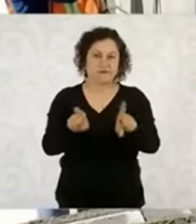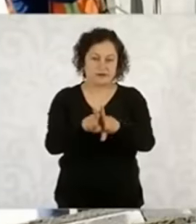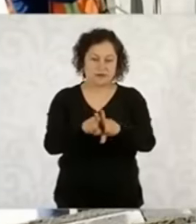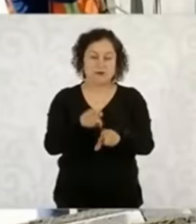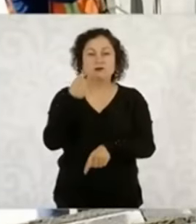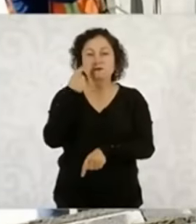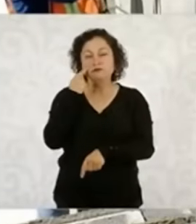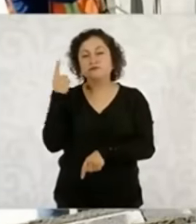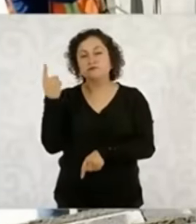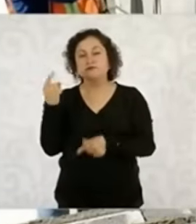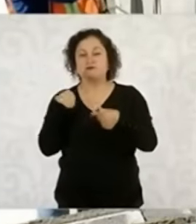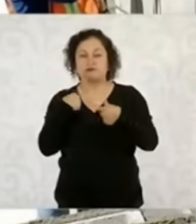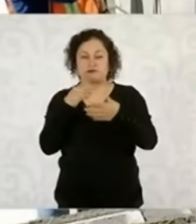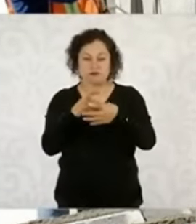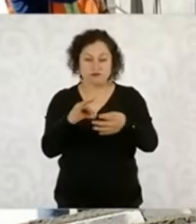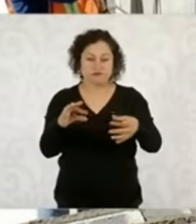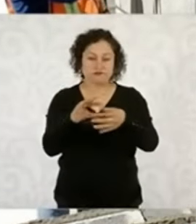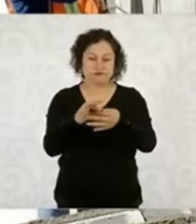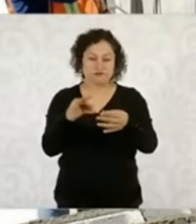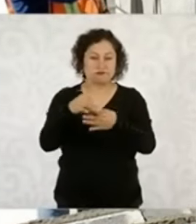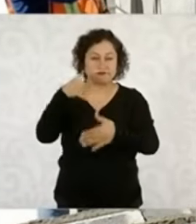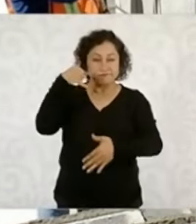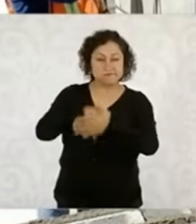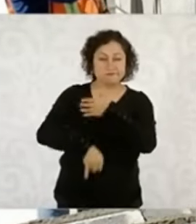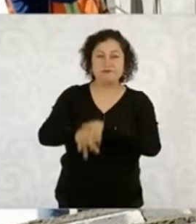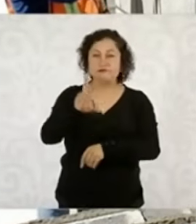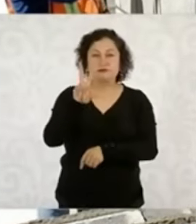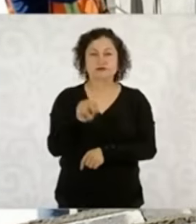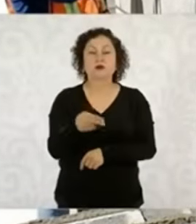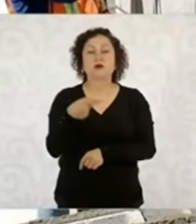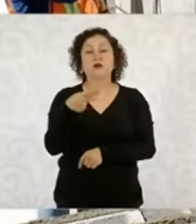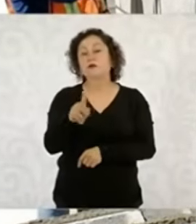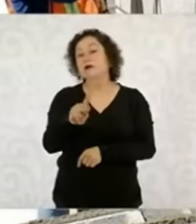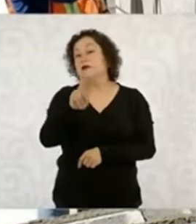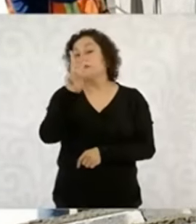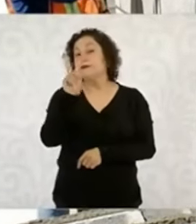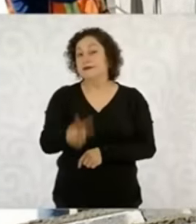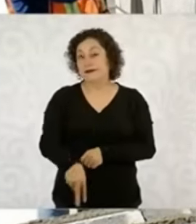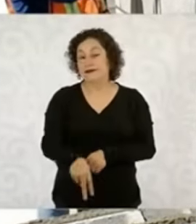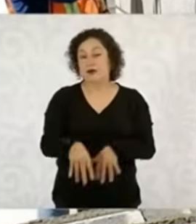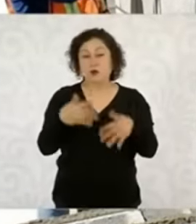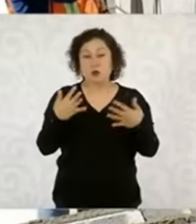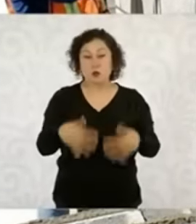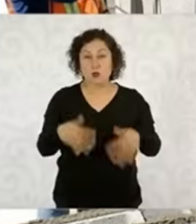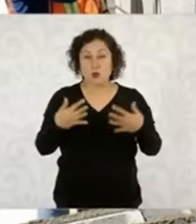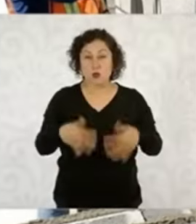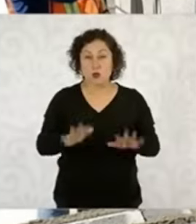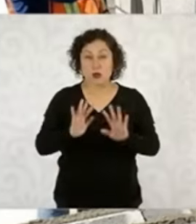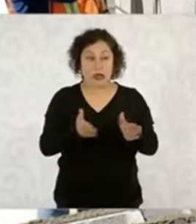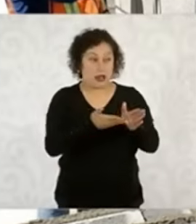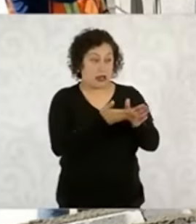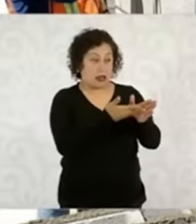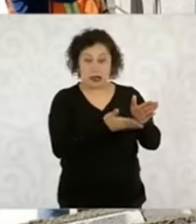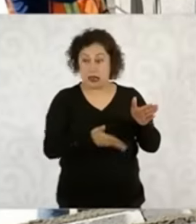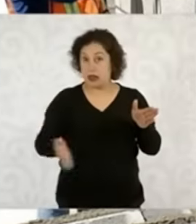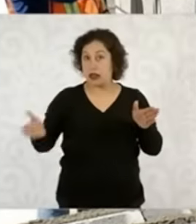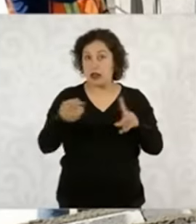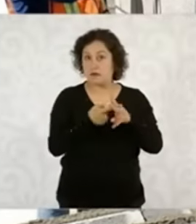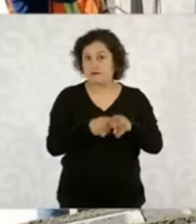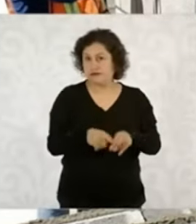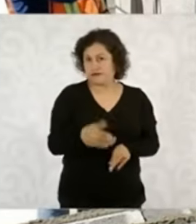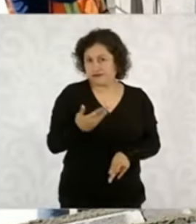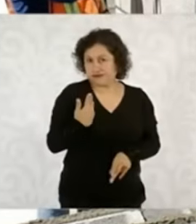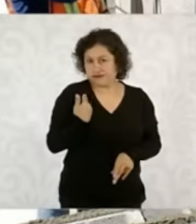significa, pero ya ahorita, a tan poco tiempo de haber iniciado, prácticamente como ahora ya